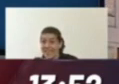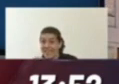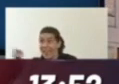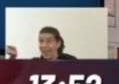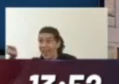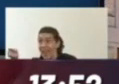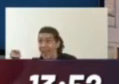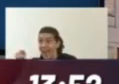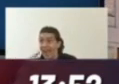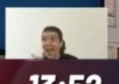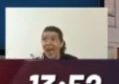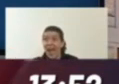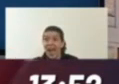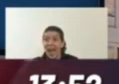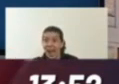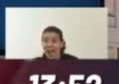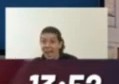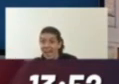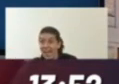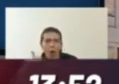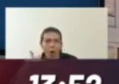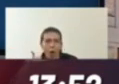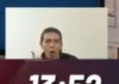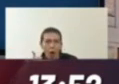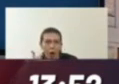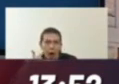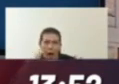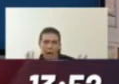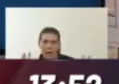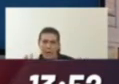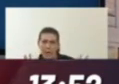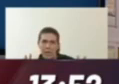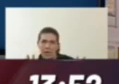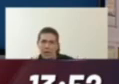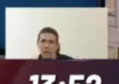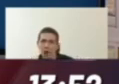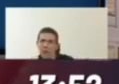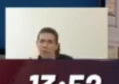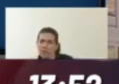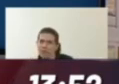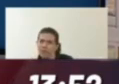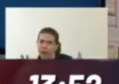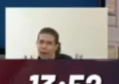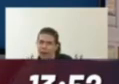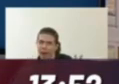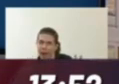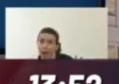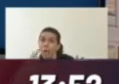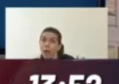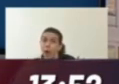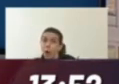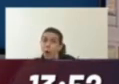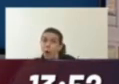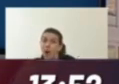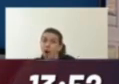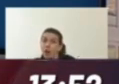Argentina sigue todavía conteniendo la cantidad de contagios, pero Argentina está aumentando